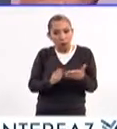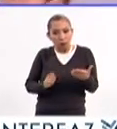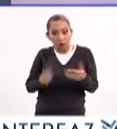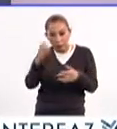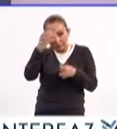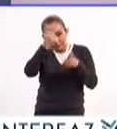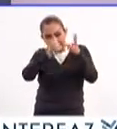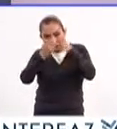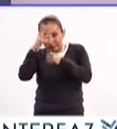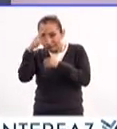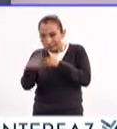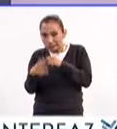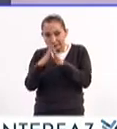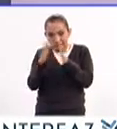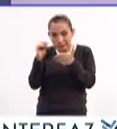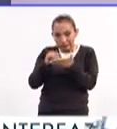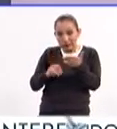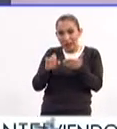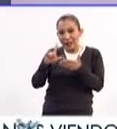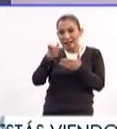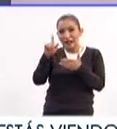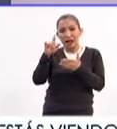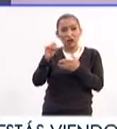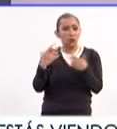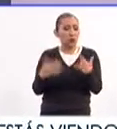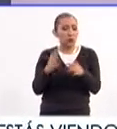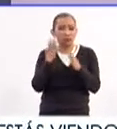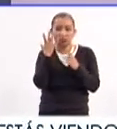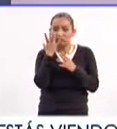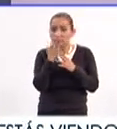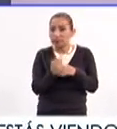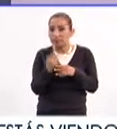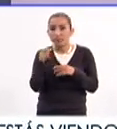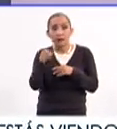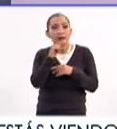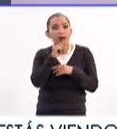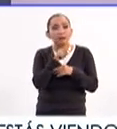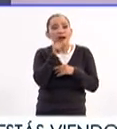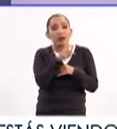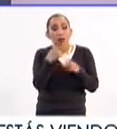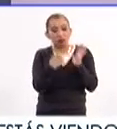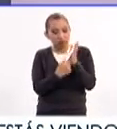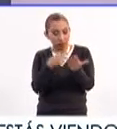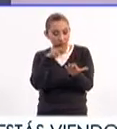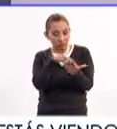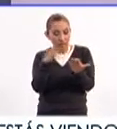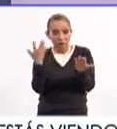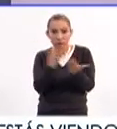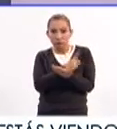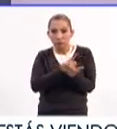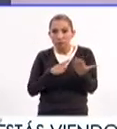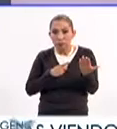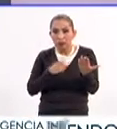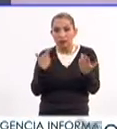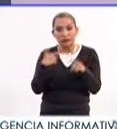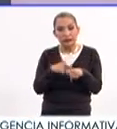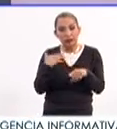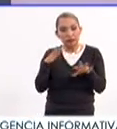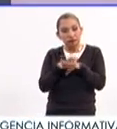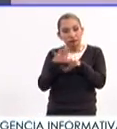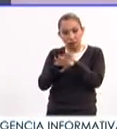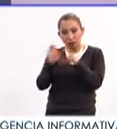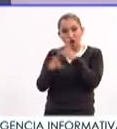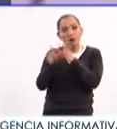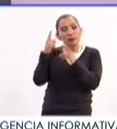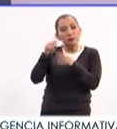ese México en libros como El Zarco, que son realmente esplendorosos, y en donde nos revelan también que tenemos que seguir modificando las cosas